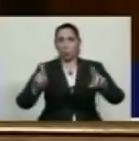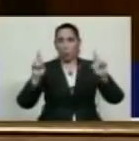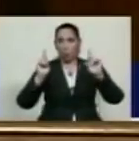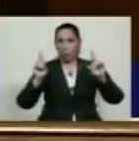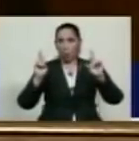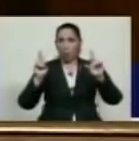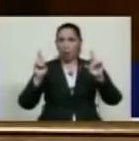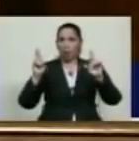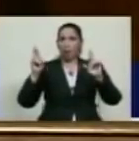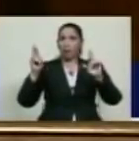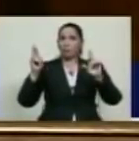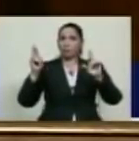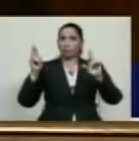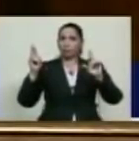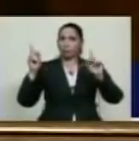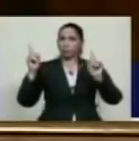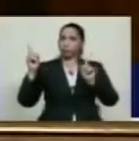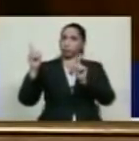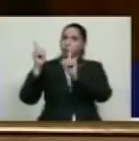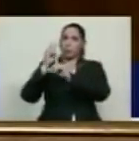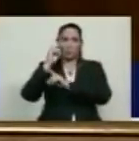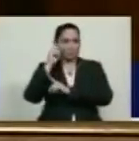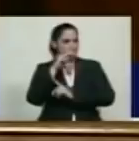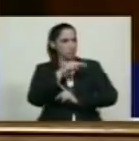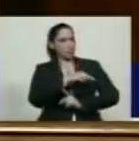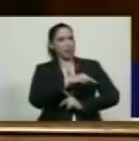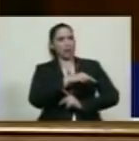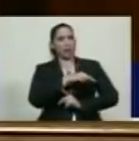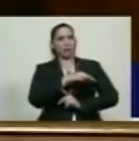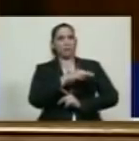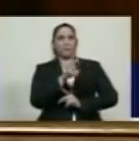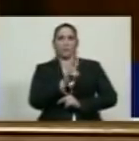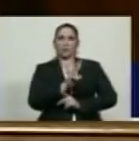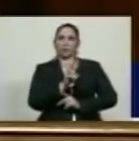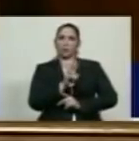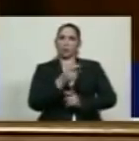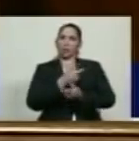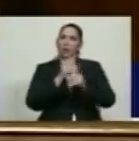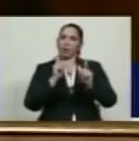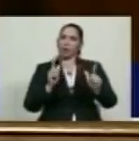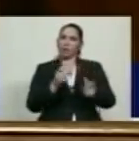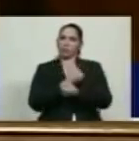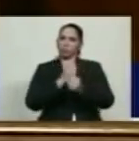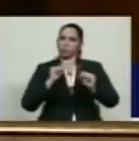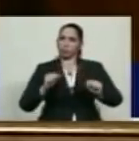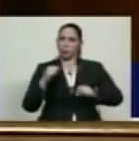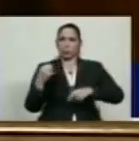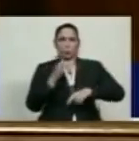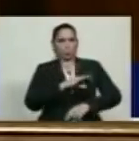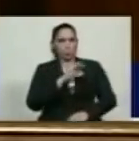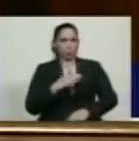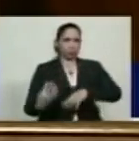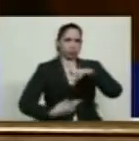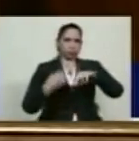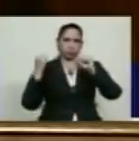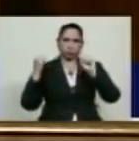allá pudiéramos ver hacia abajo y decir: Venezuela es libre, soberana, independiente, socialista, revolucionaria.